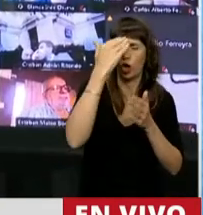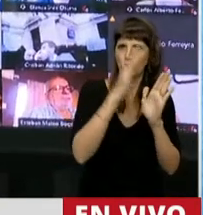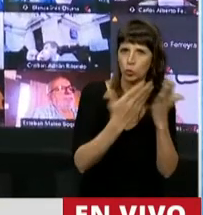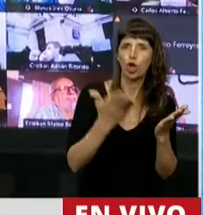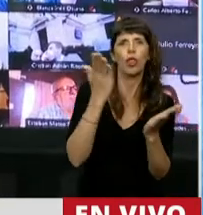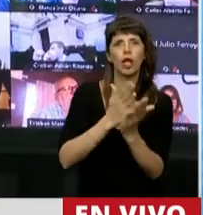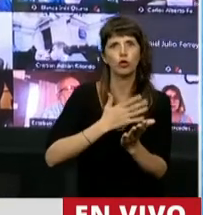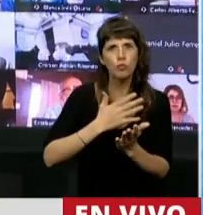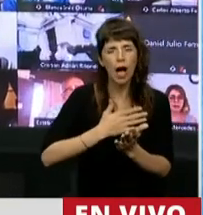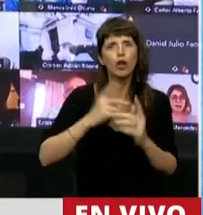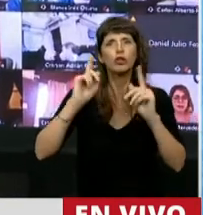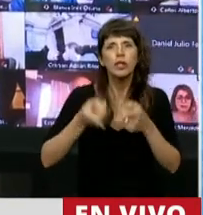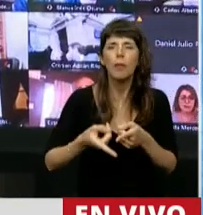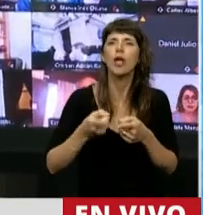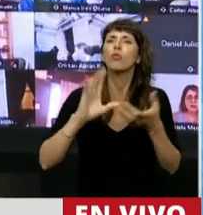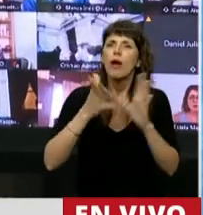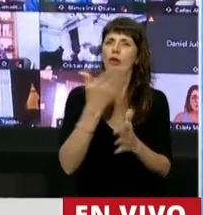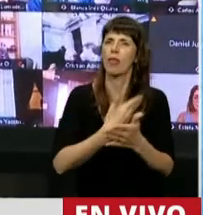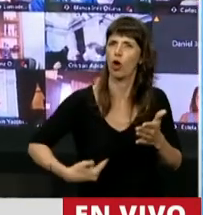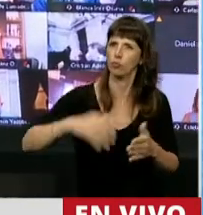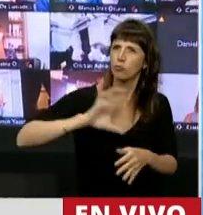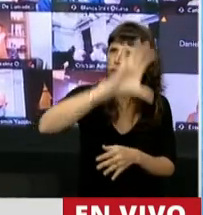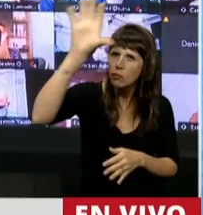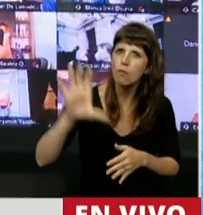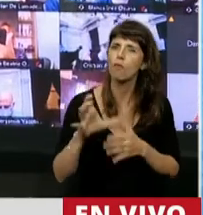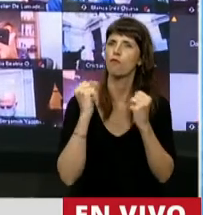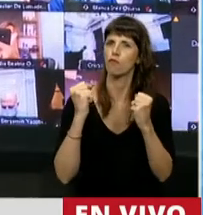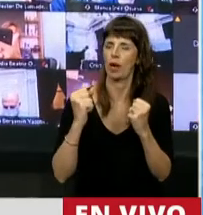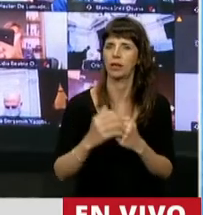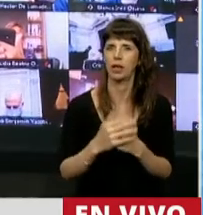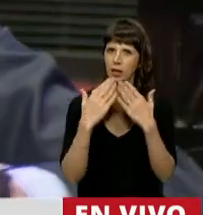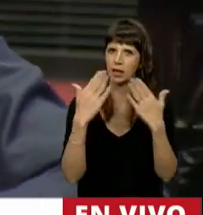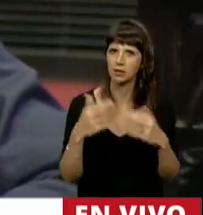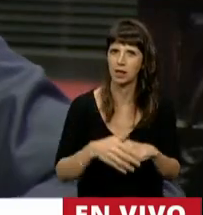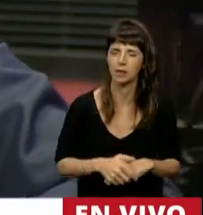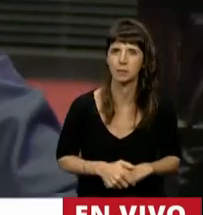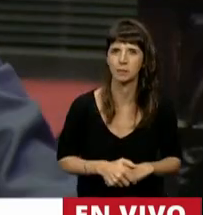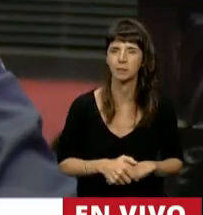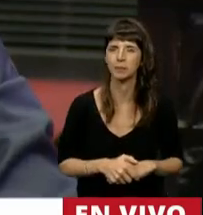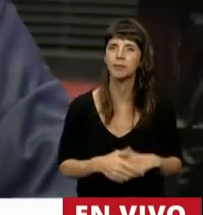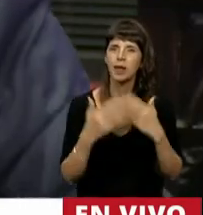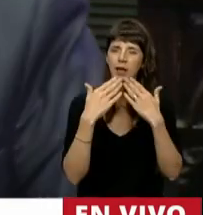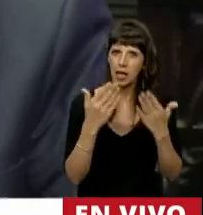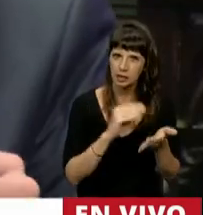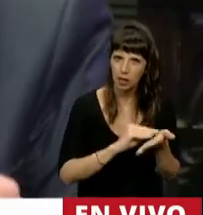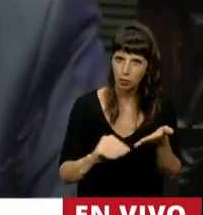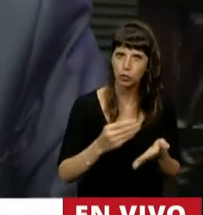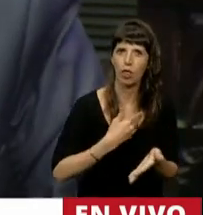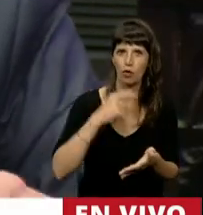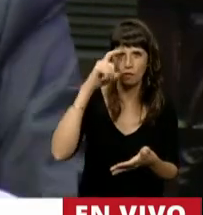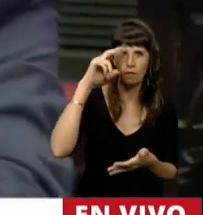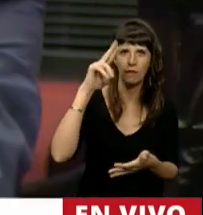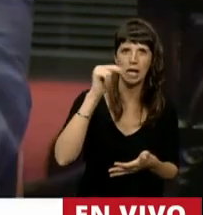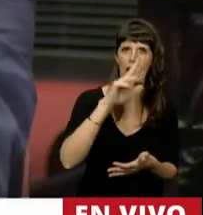humanos y un sistema federal fuerte en nuestro país muchísimas gracias muchas gracias señor diputado fue raro